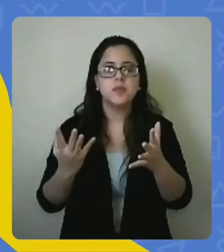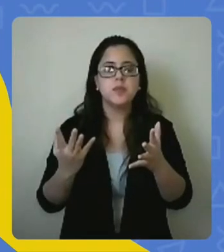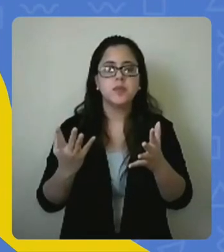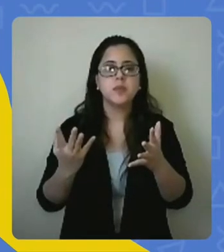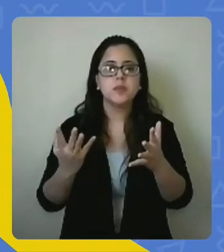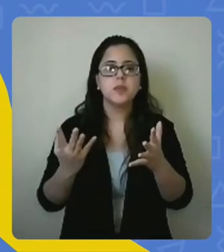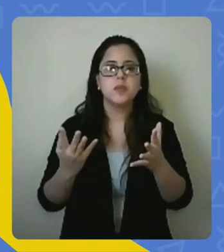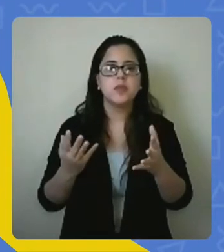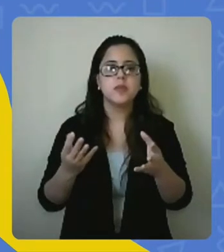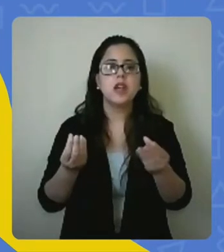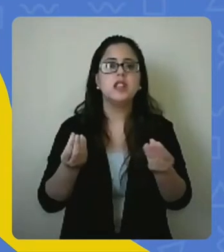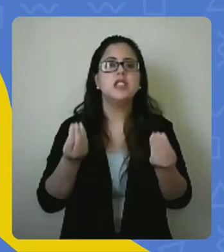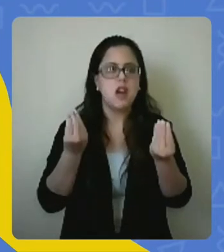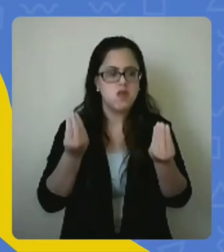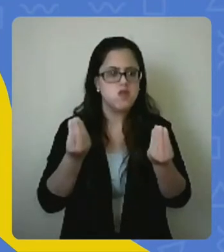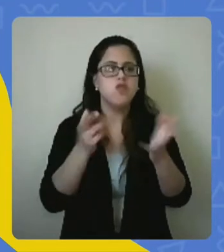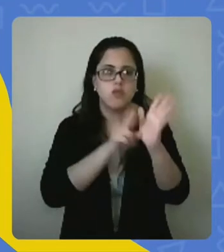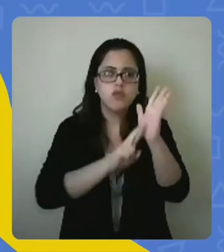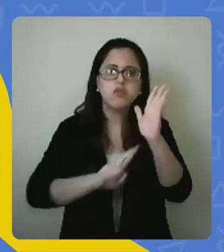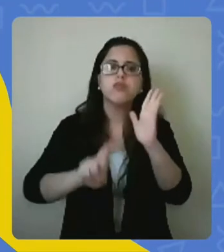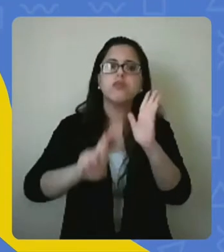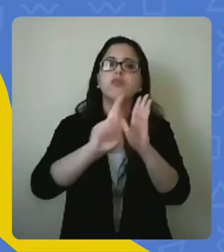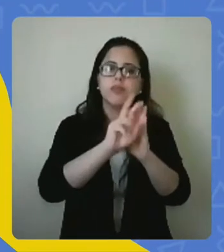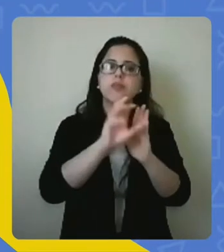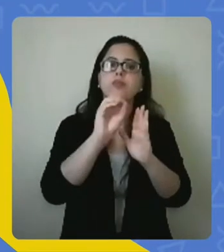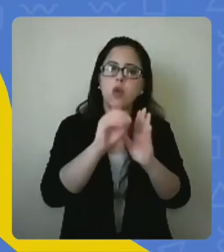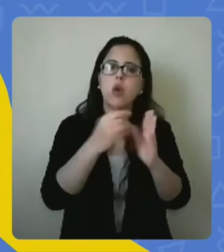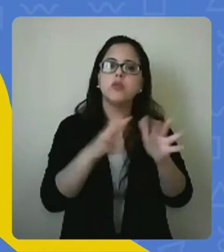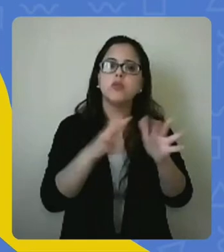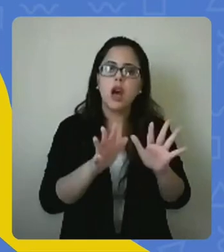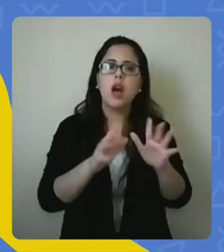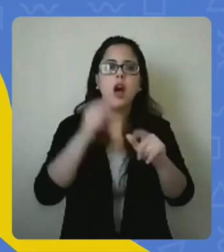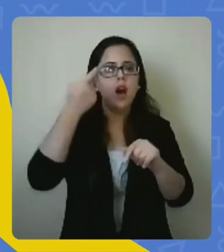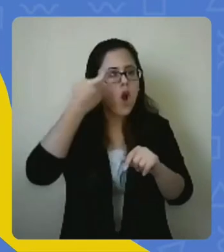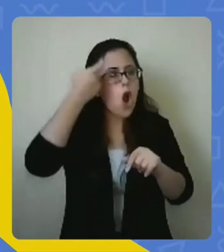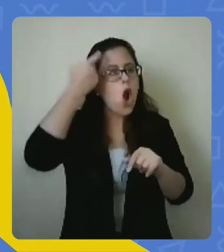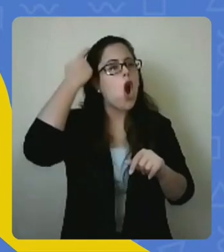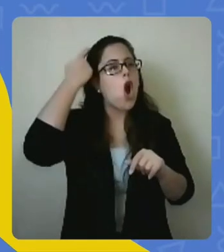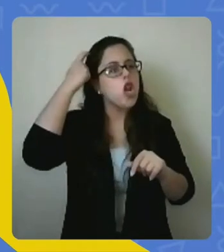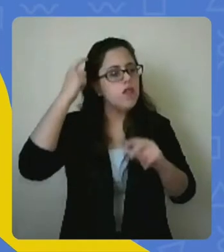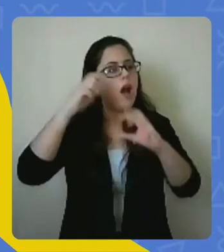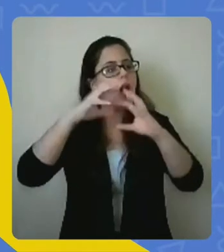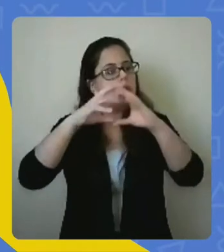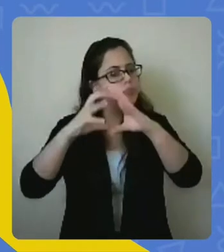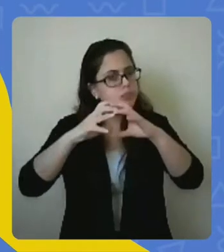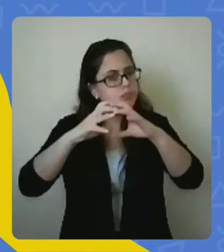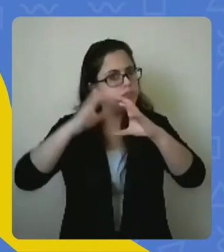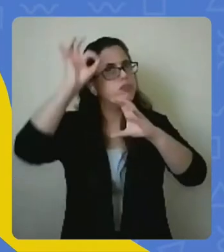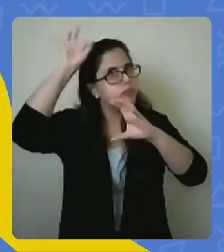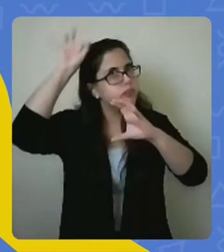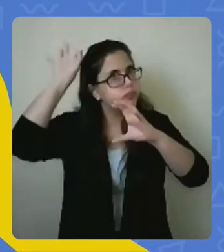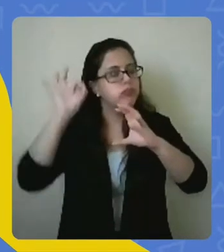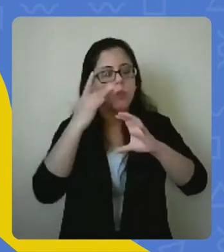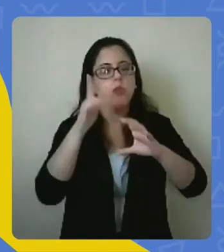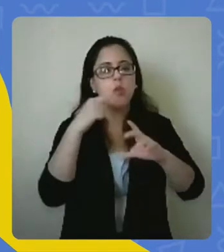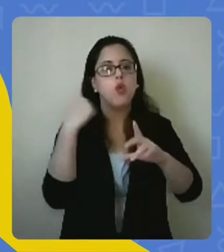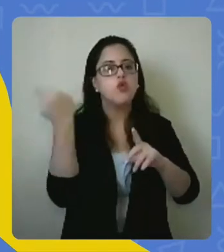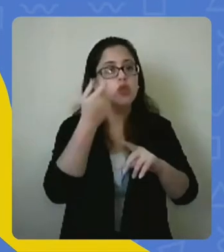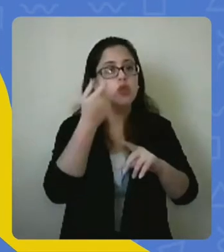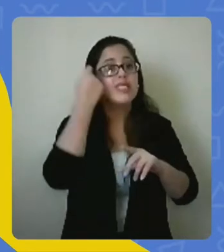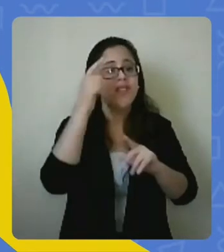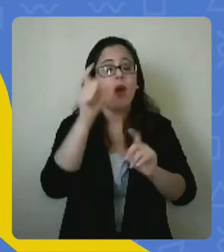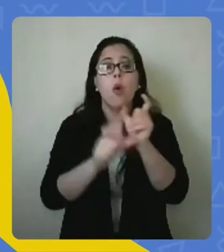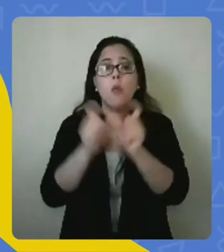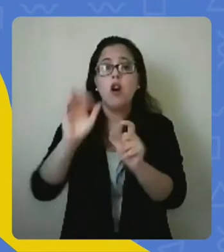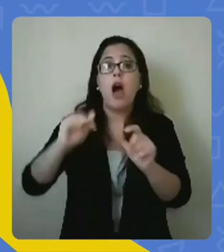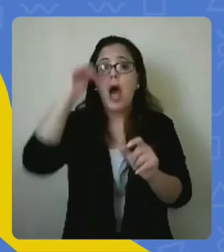buena rehabilitación o por lo menos una buena preservación cognitiva y afectiva, porque sabemos todos que las personas mayores,